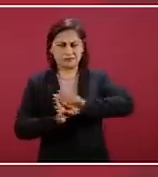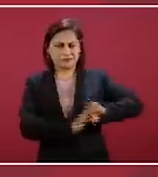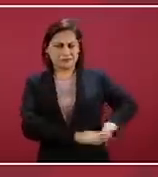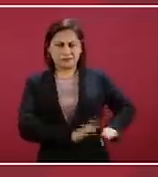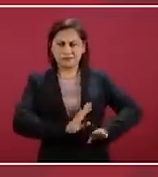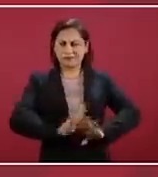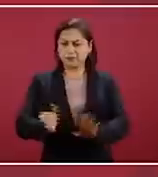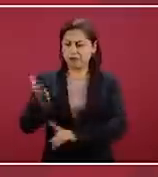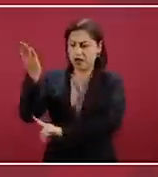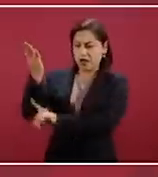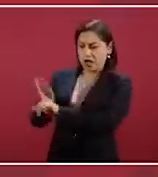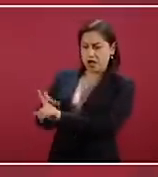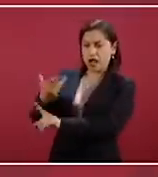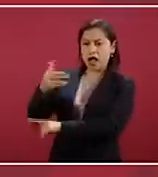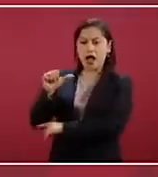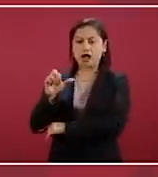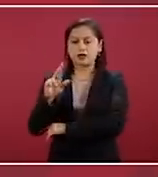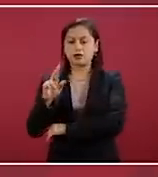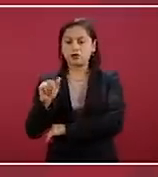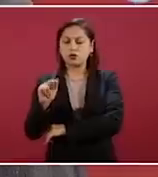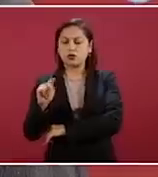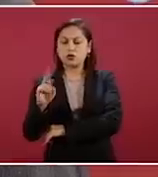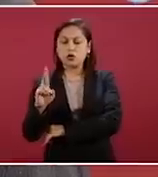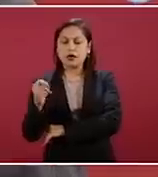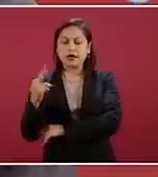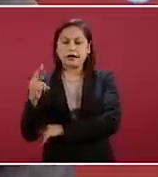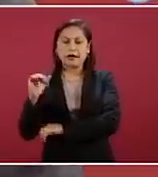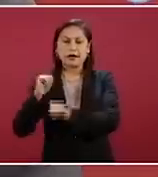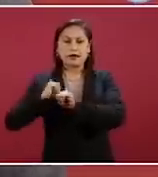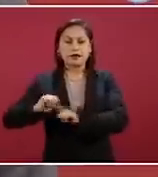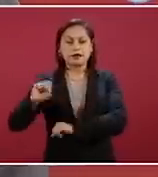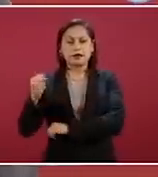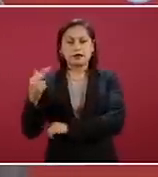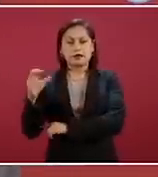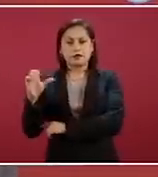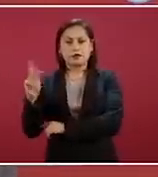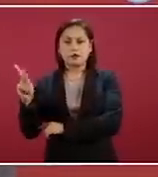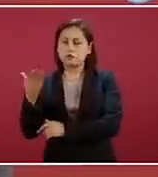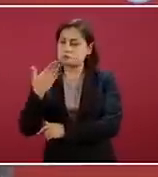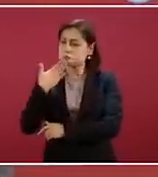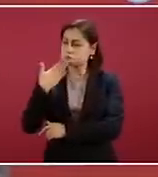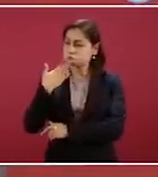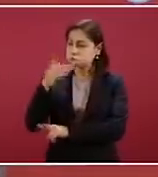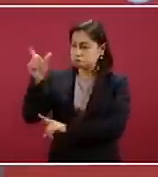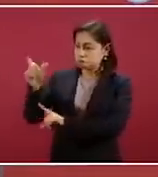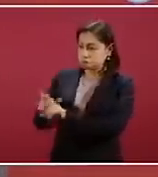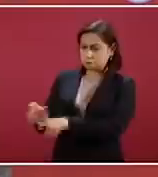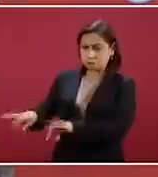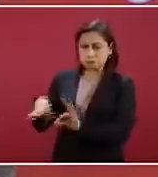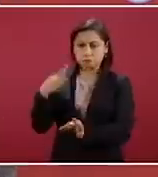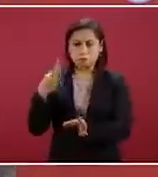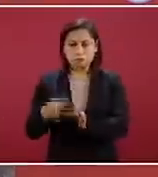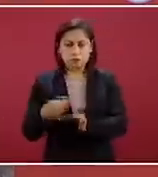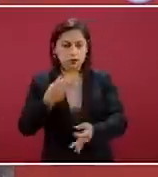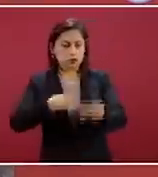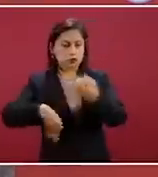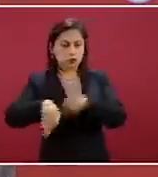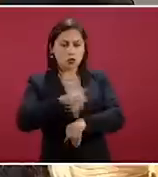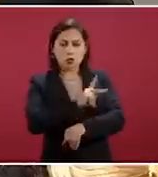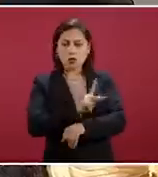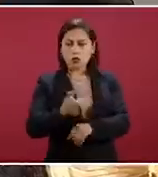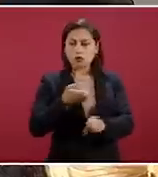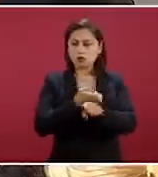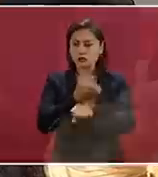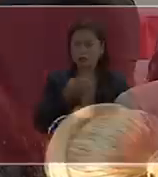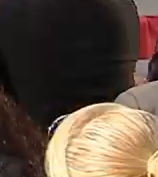Arturo Herrera, un ciudadano, lleva muy buena relación con los gobernadores y a todos se les atiende